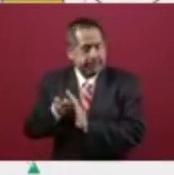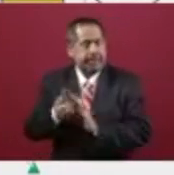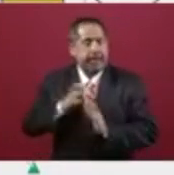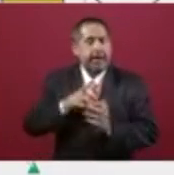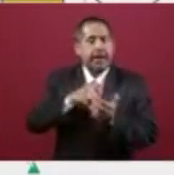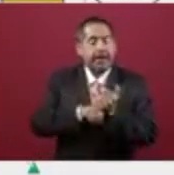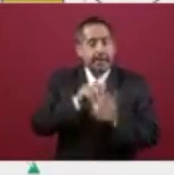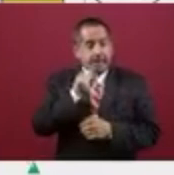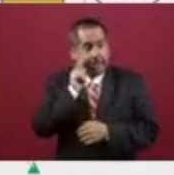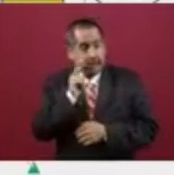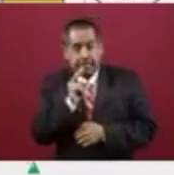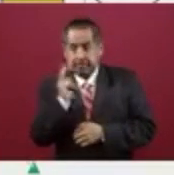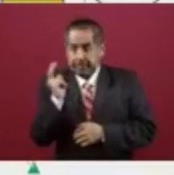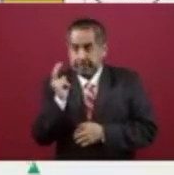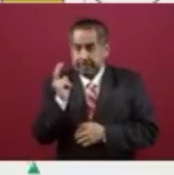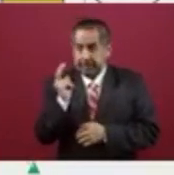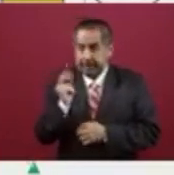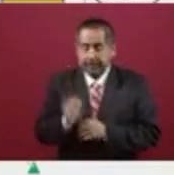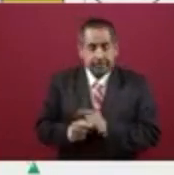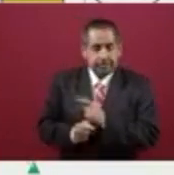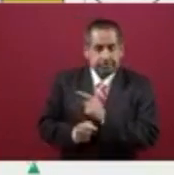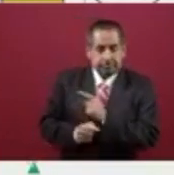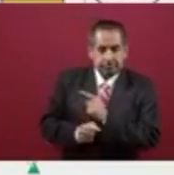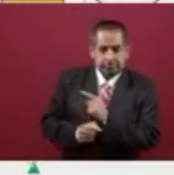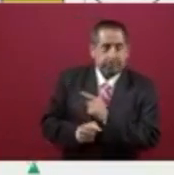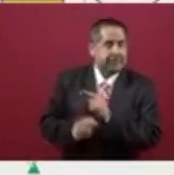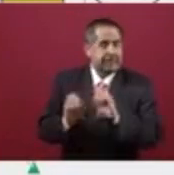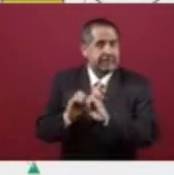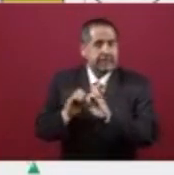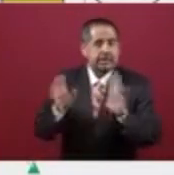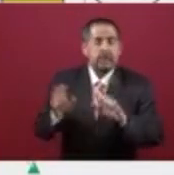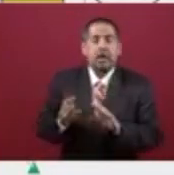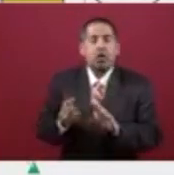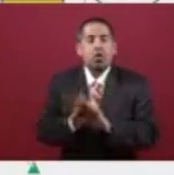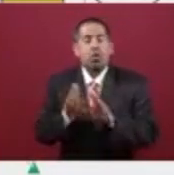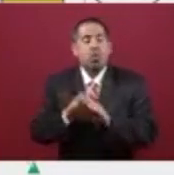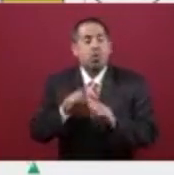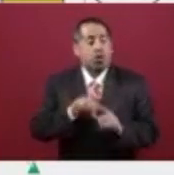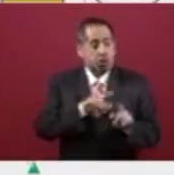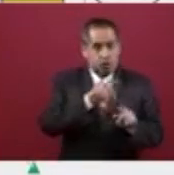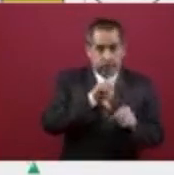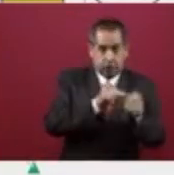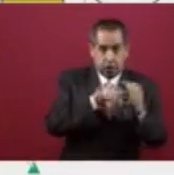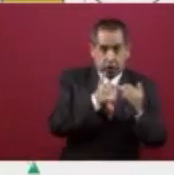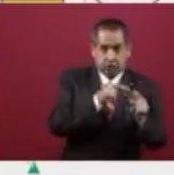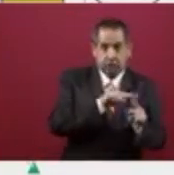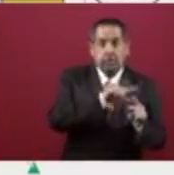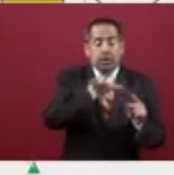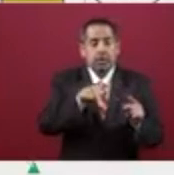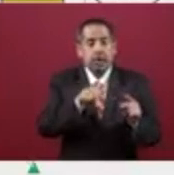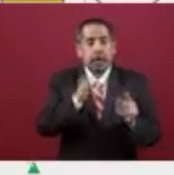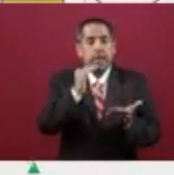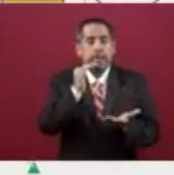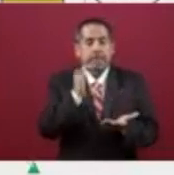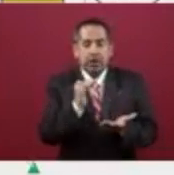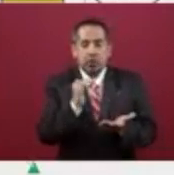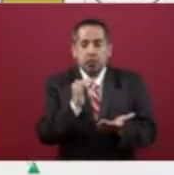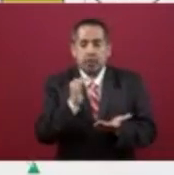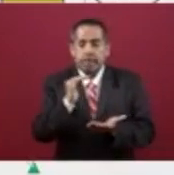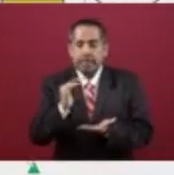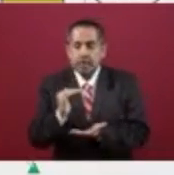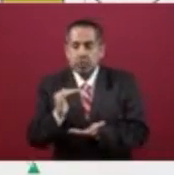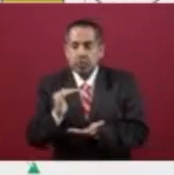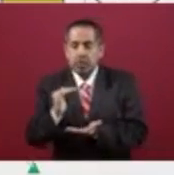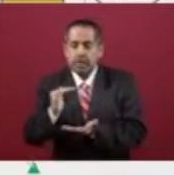observa muy claramente cómo en los años posteriores fue bajando el número de pozos por